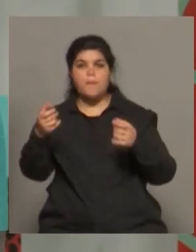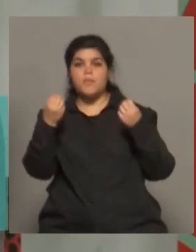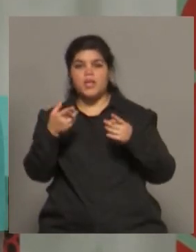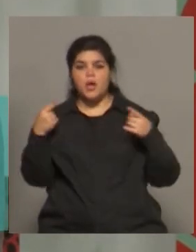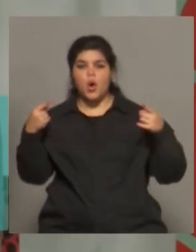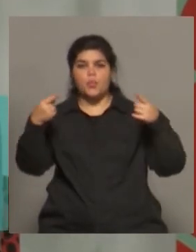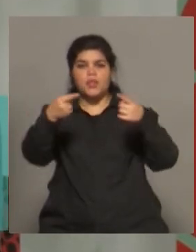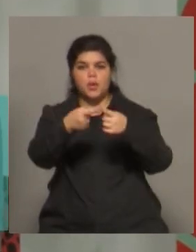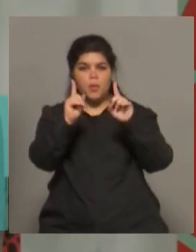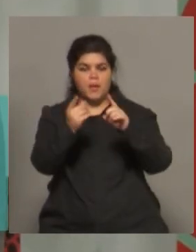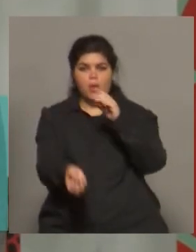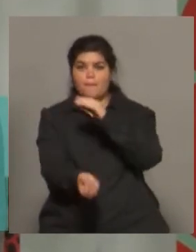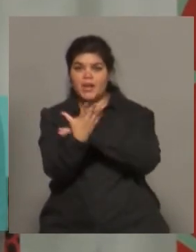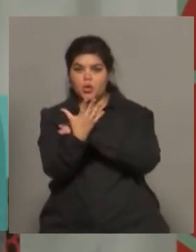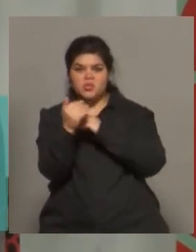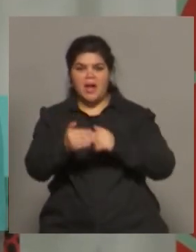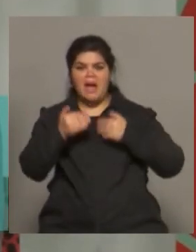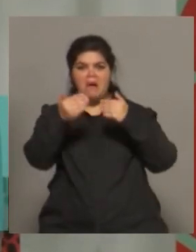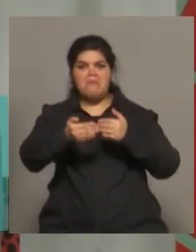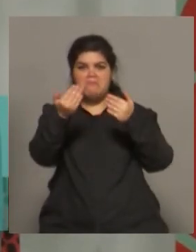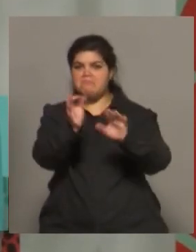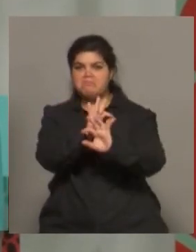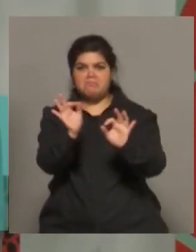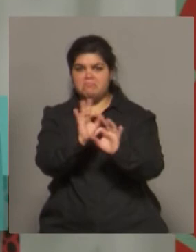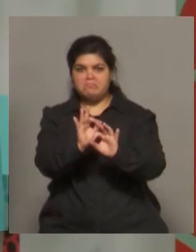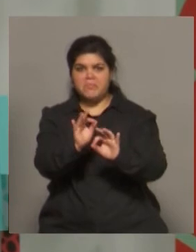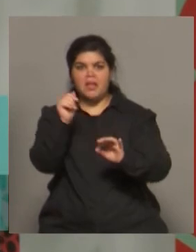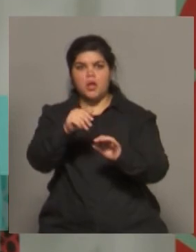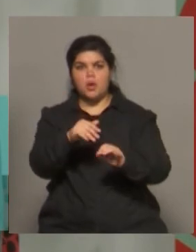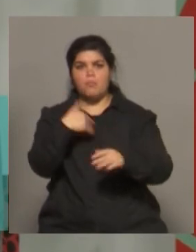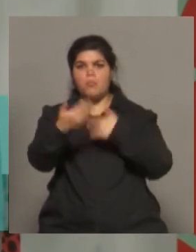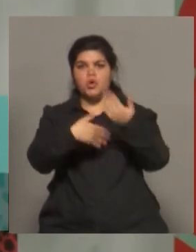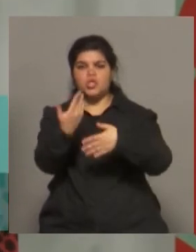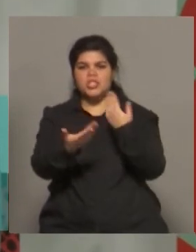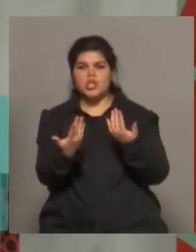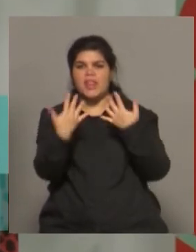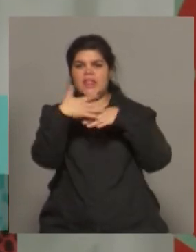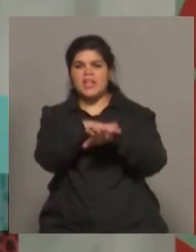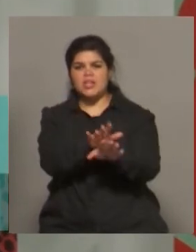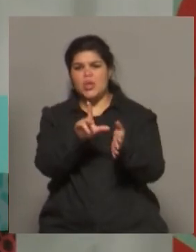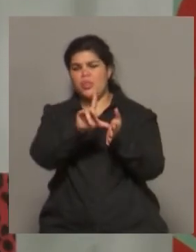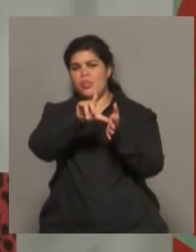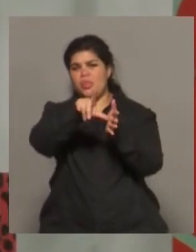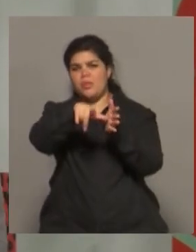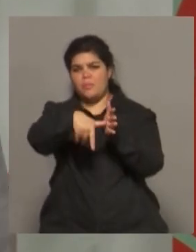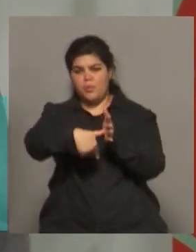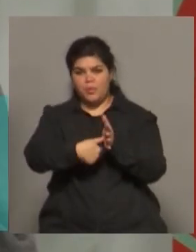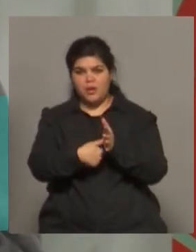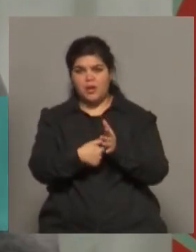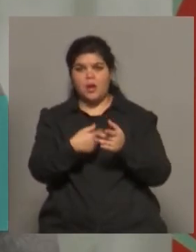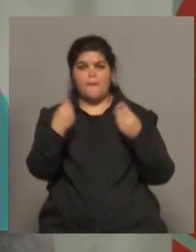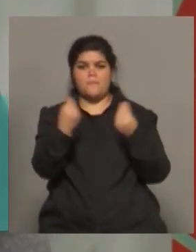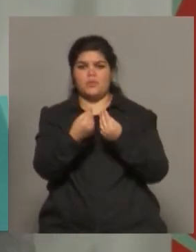el Mercosur no se avanza en ellos. O sea, los procesos de integración tardan, se demoran, muchas veces